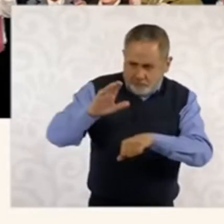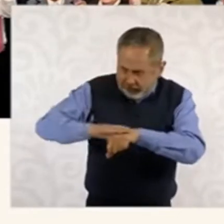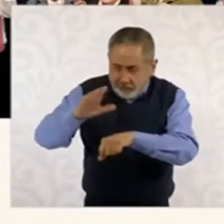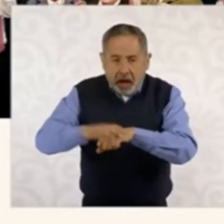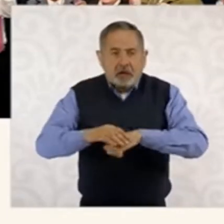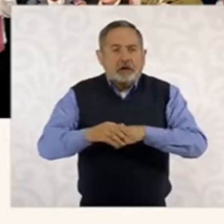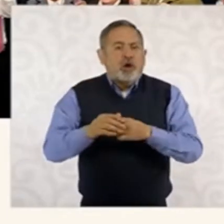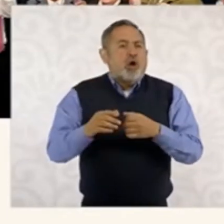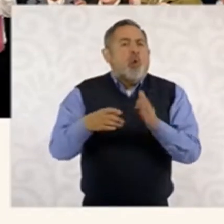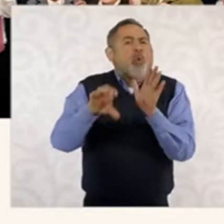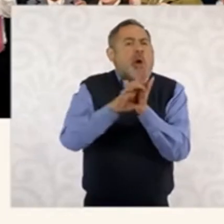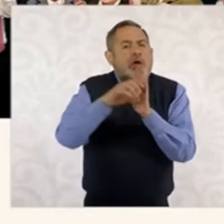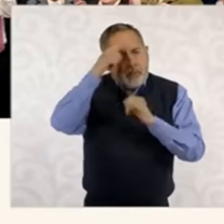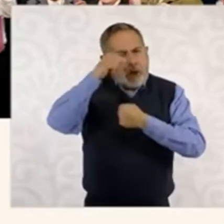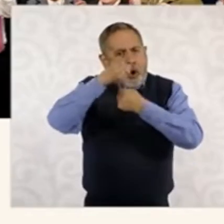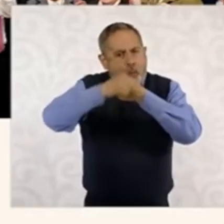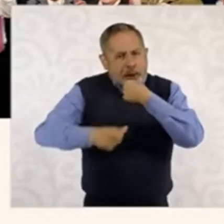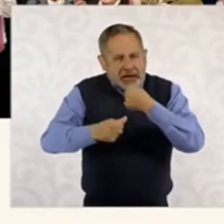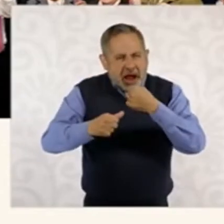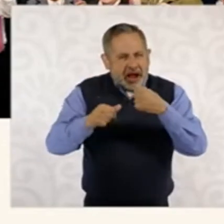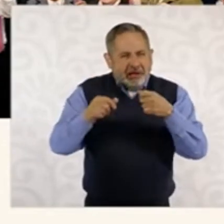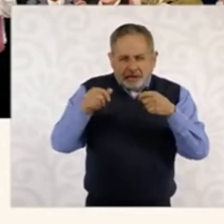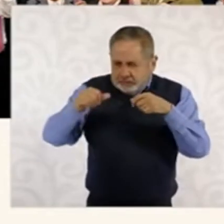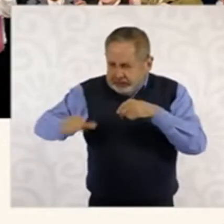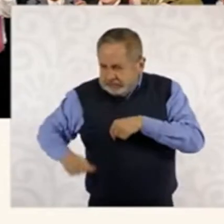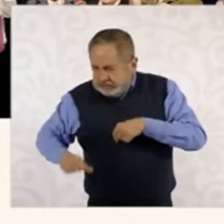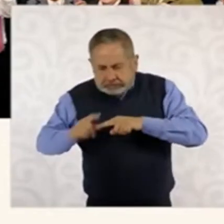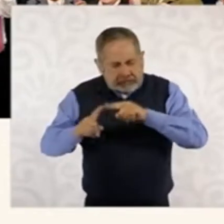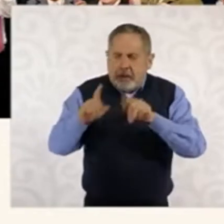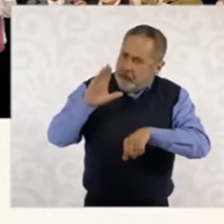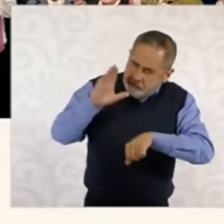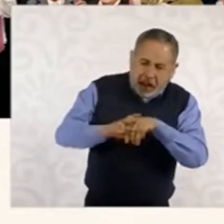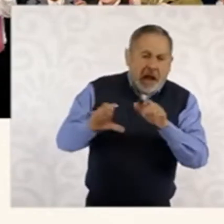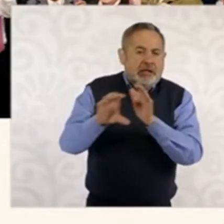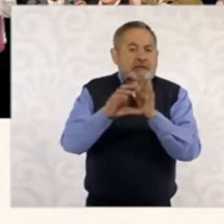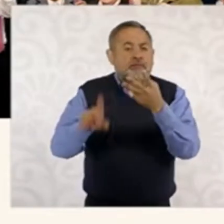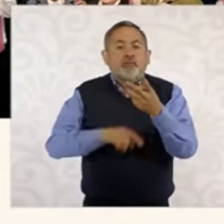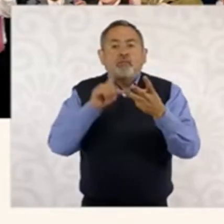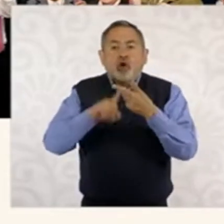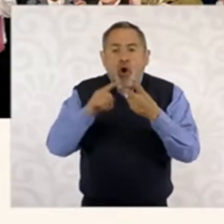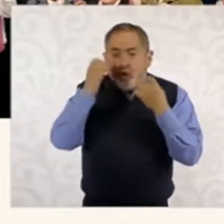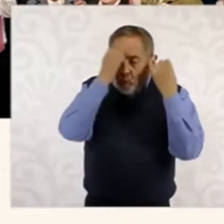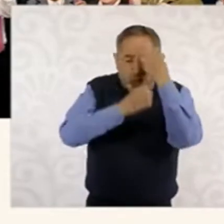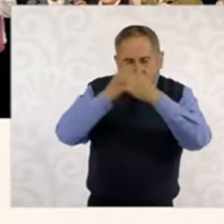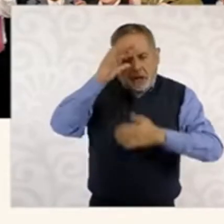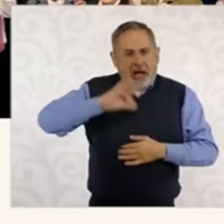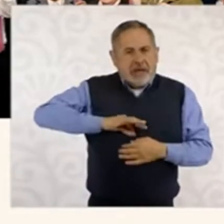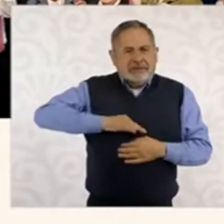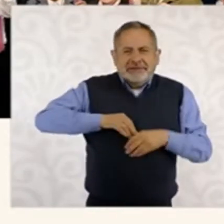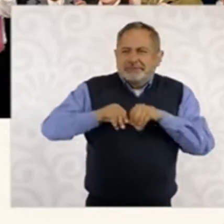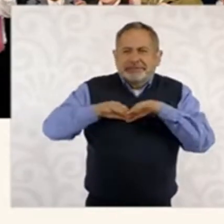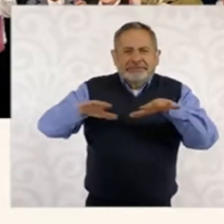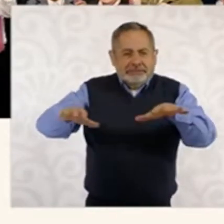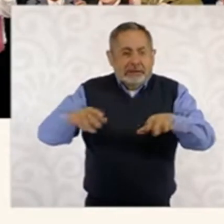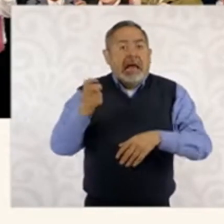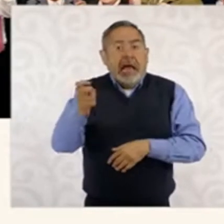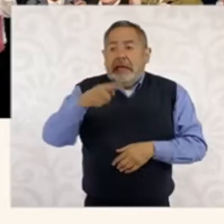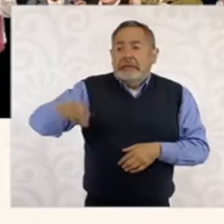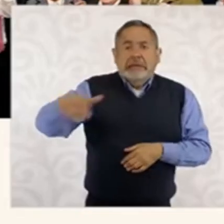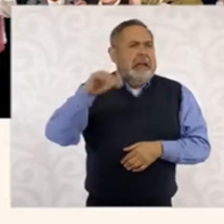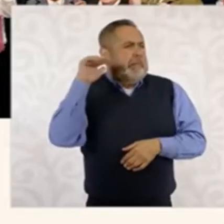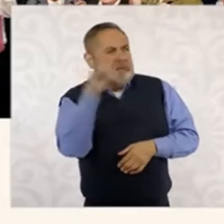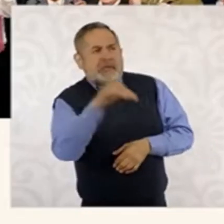quirófanos y sobre todo una unidad monitora de vigilancia epidemiológica y seguimiento toxicológico, que era una demanda de